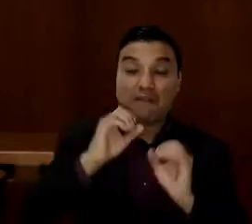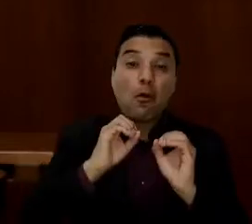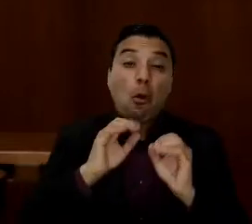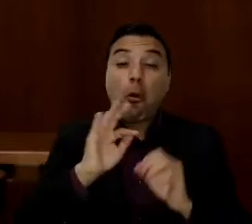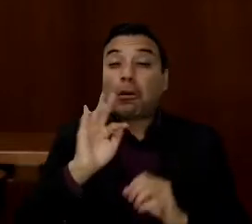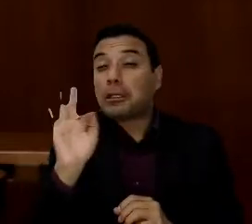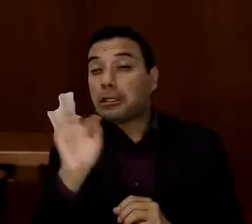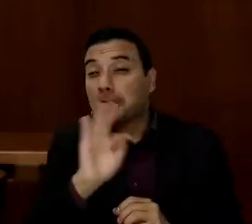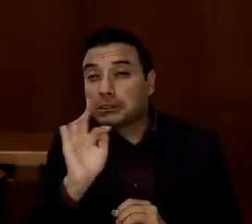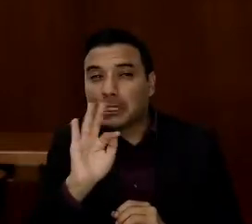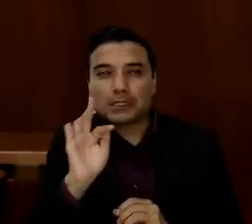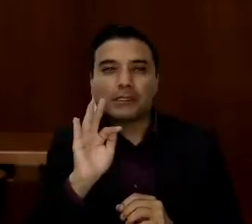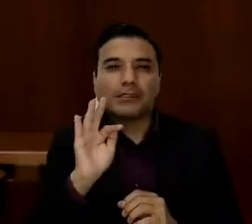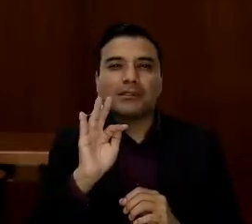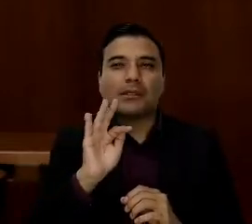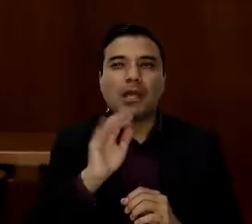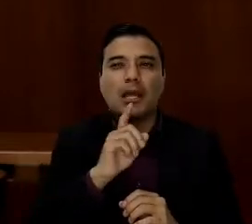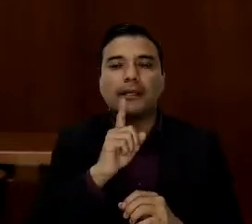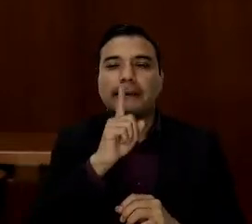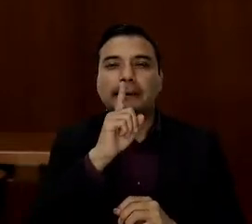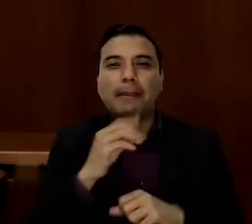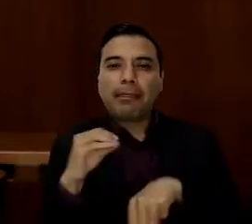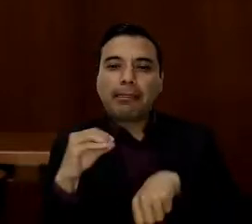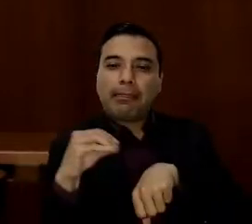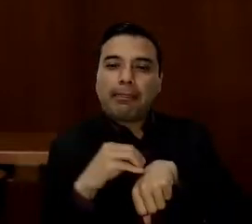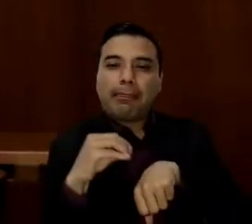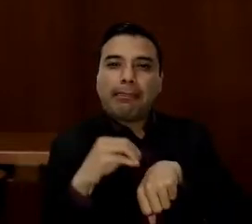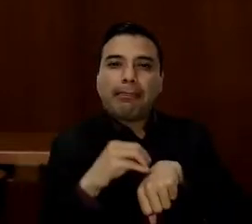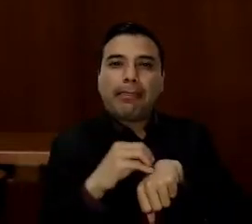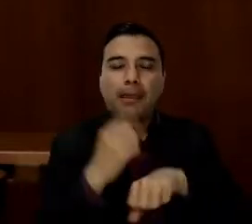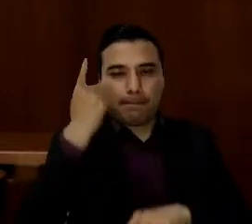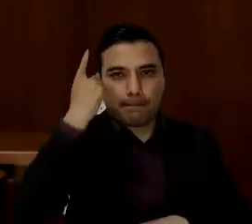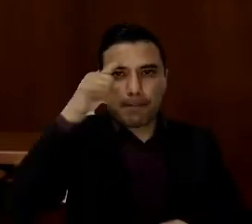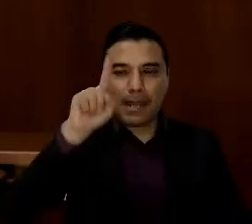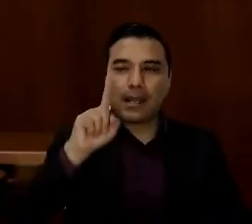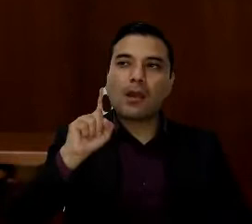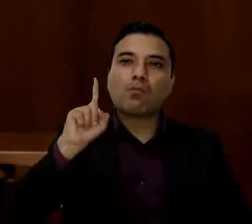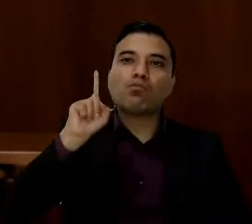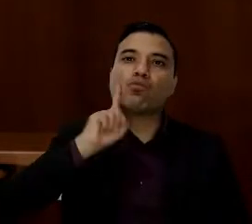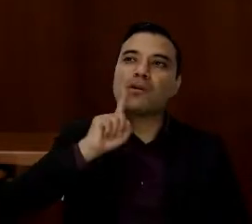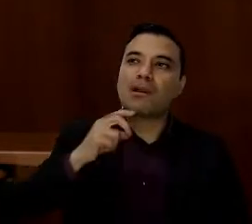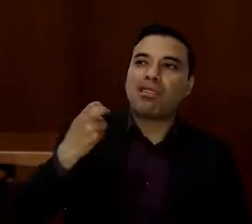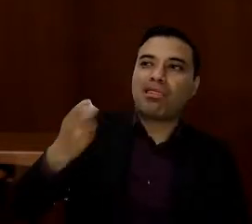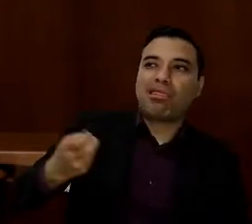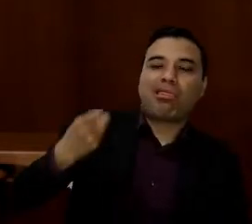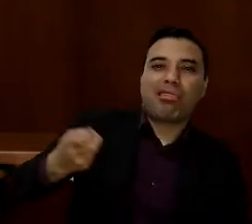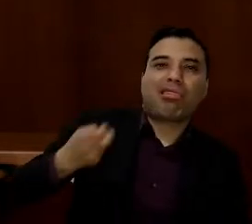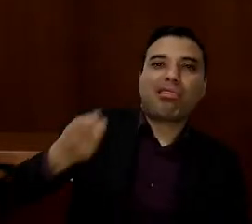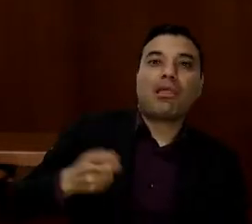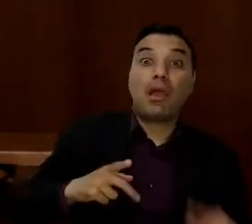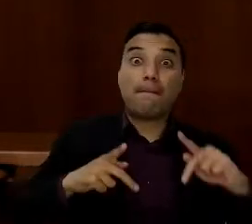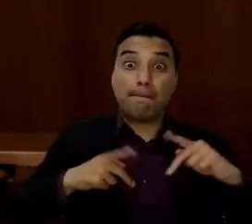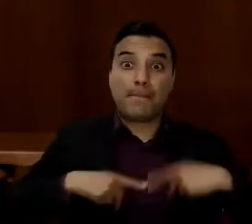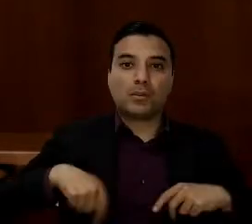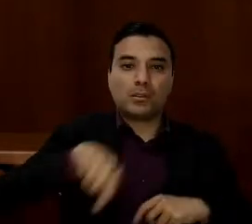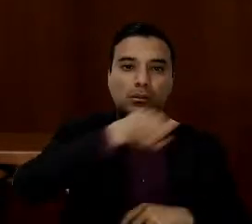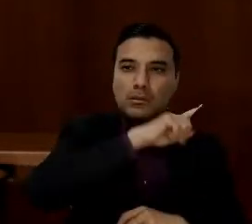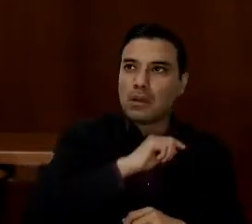las tendencias o la decisión que habrá de expresarse en los próximos comicios